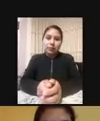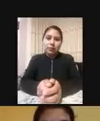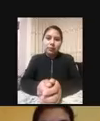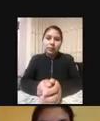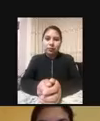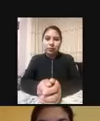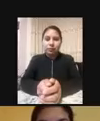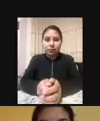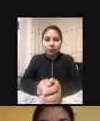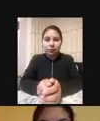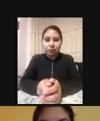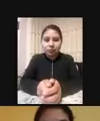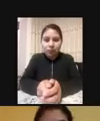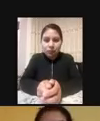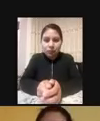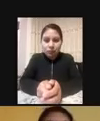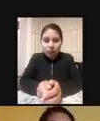por favor.